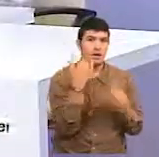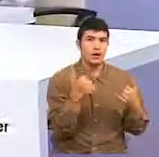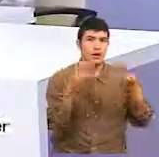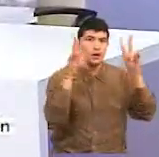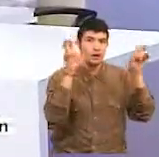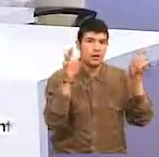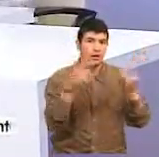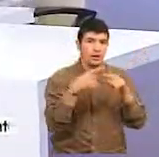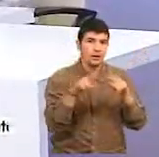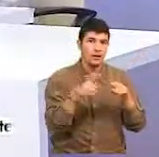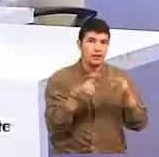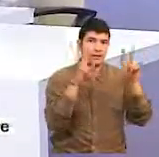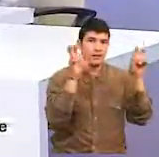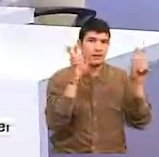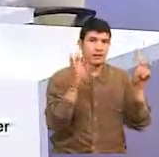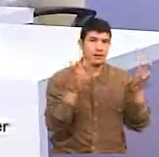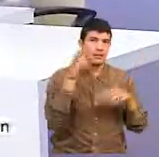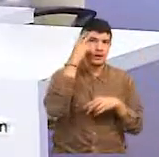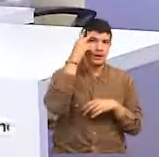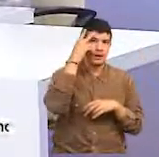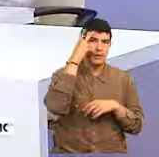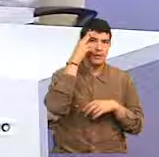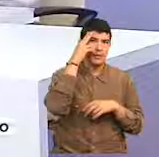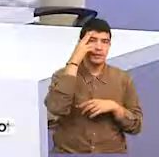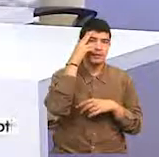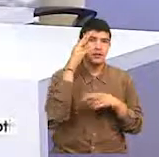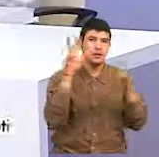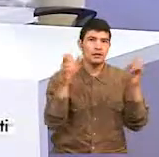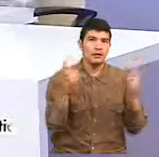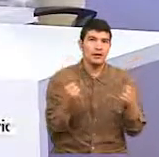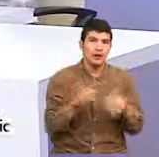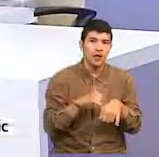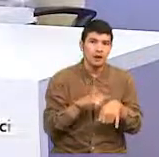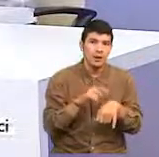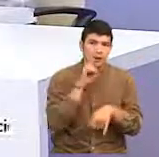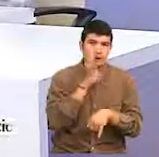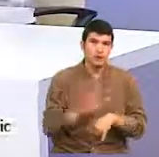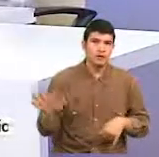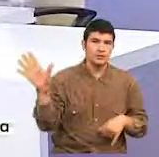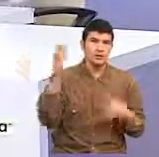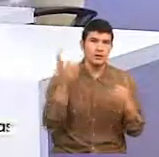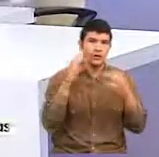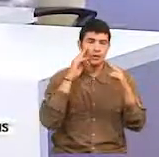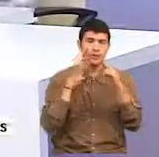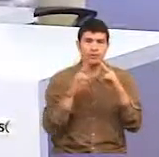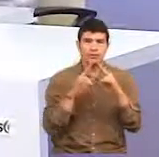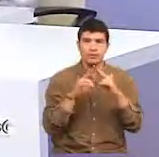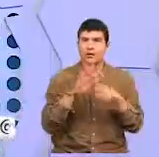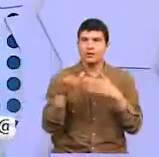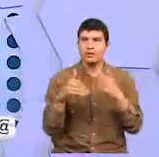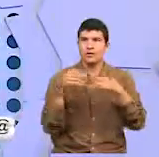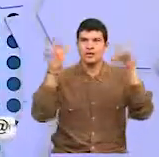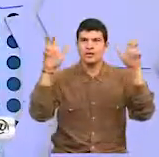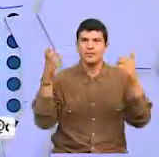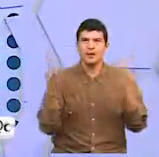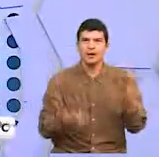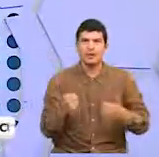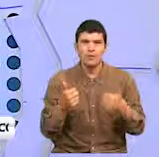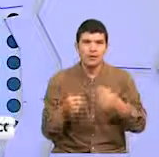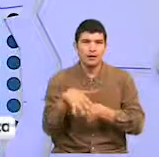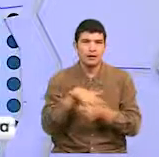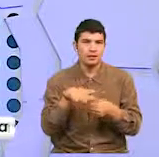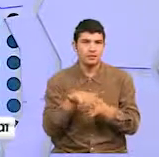muchos temas y obviamente uno de los temas que en ese momento a nivel nacional estamos conociendo es todo lo que tiene que ver con la